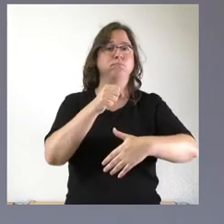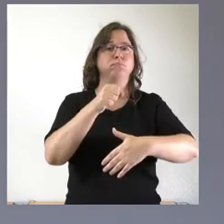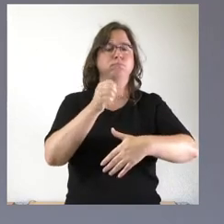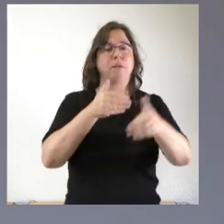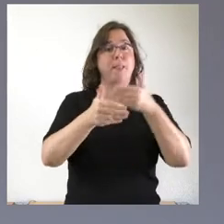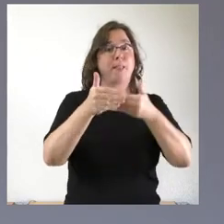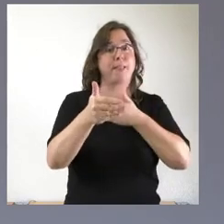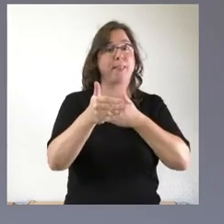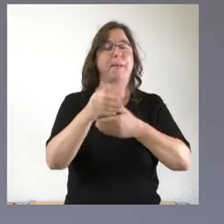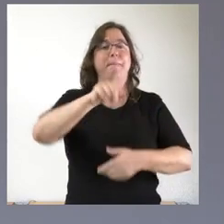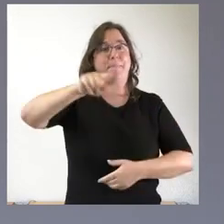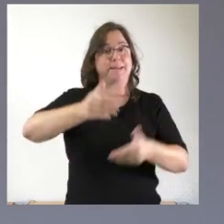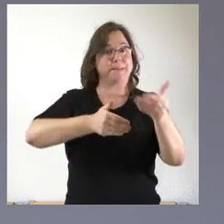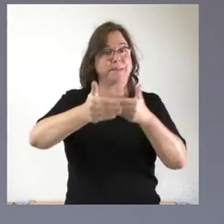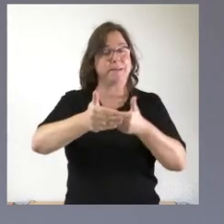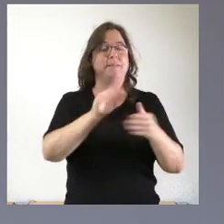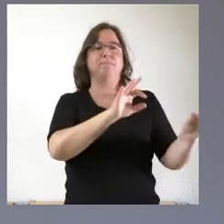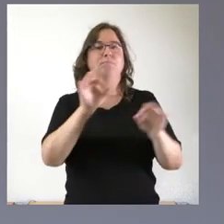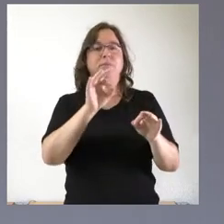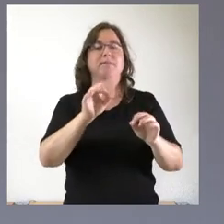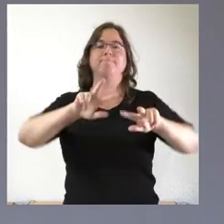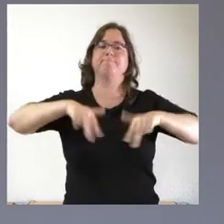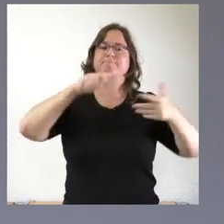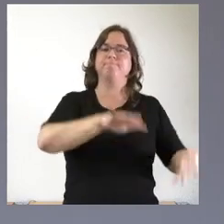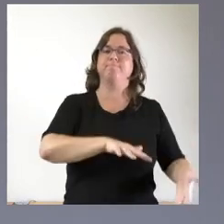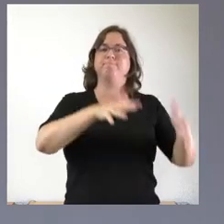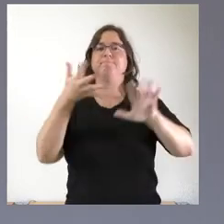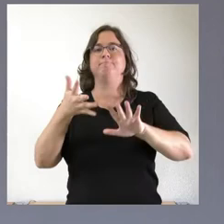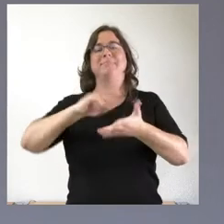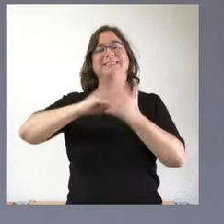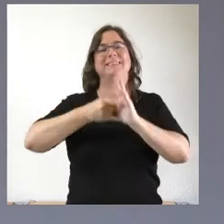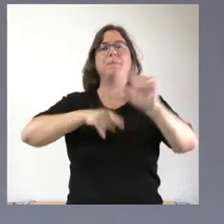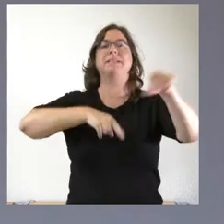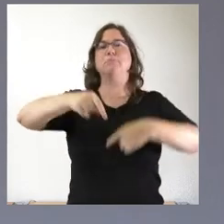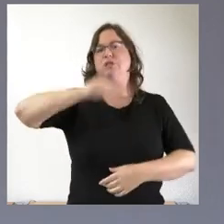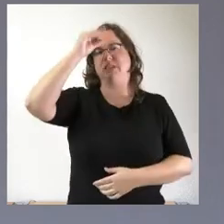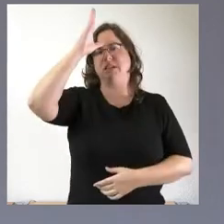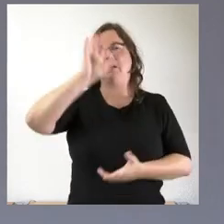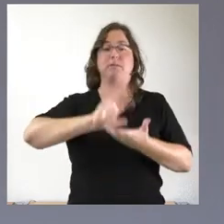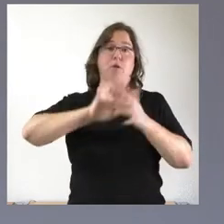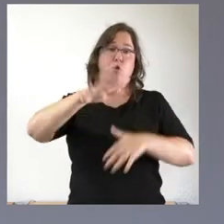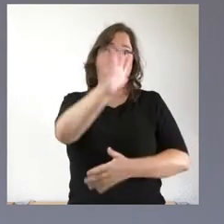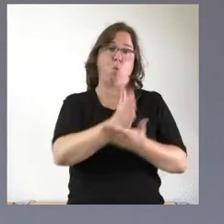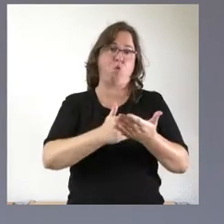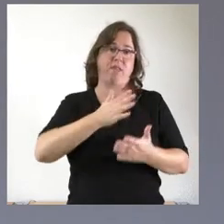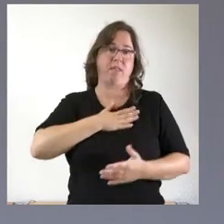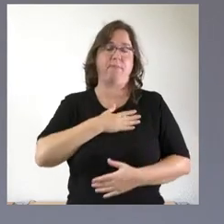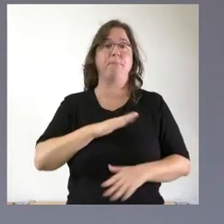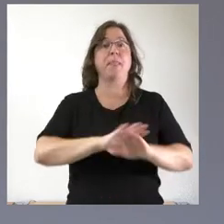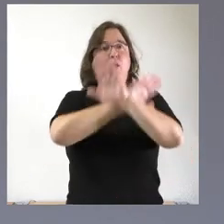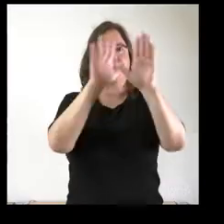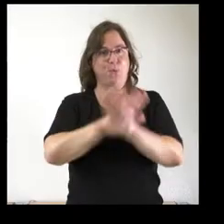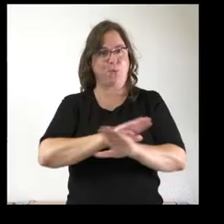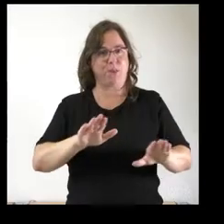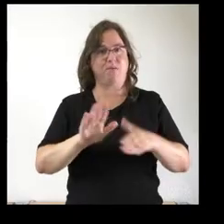en los próximos meses y que permitirán implantar un sistema de transportes inteligente en nuestra comunidad. Por último, y ya para